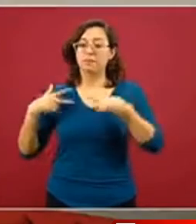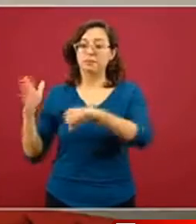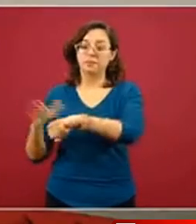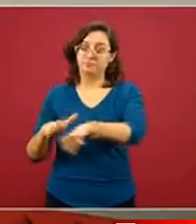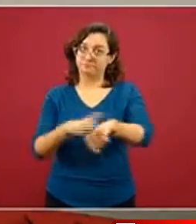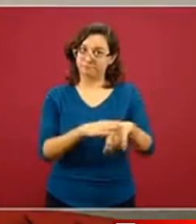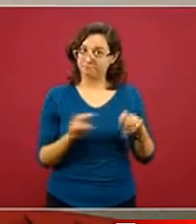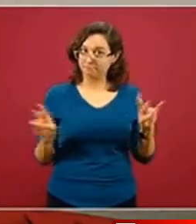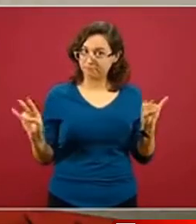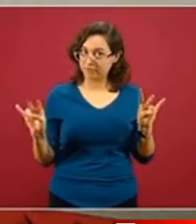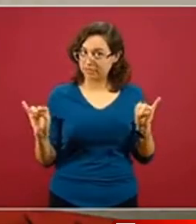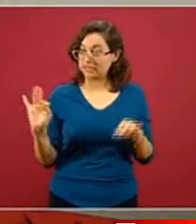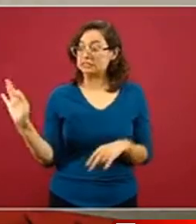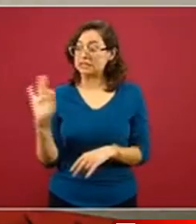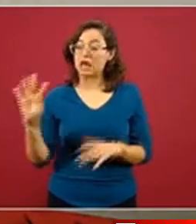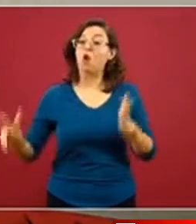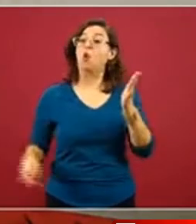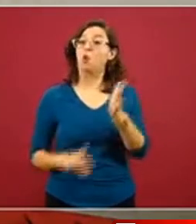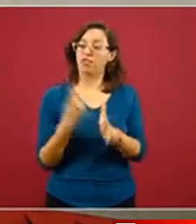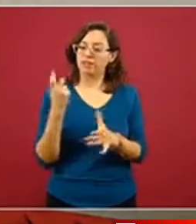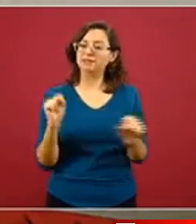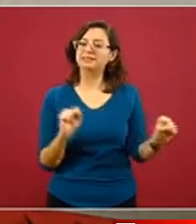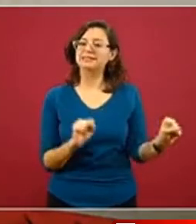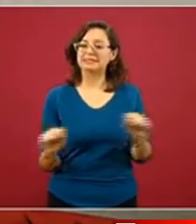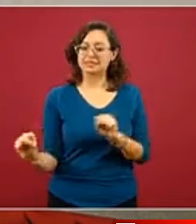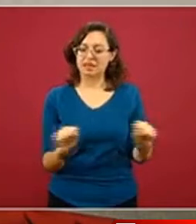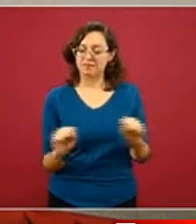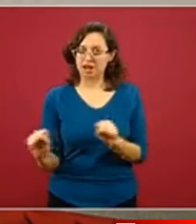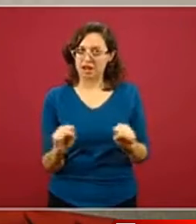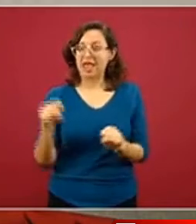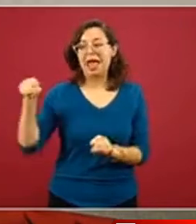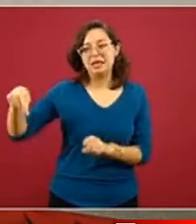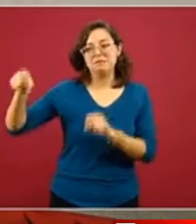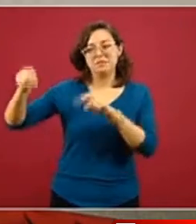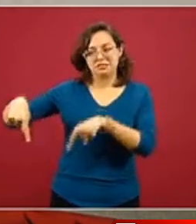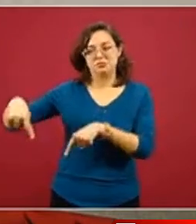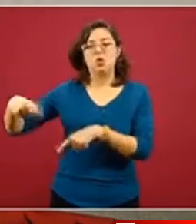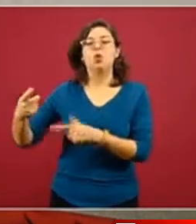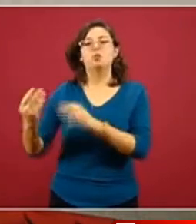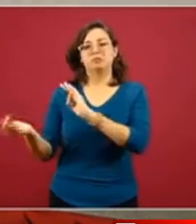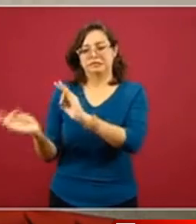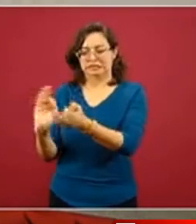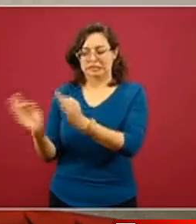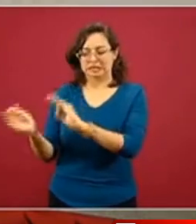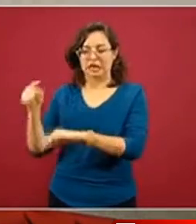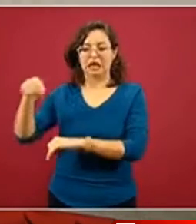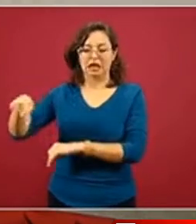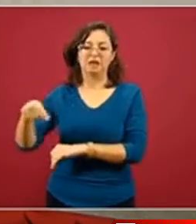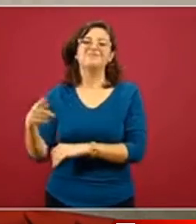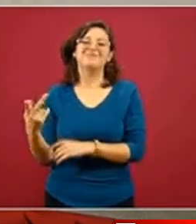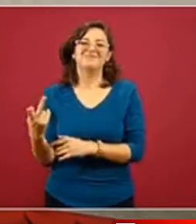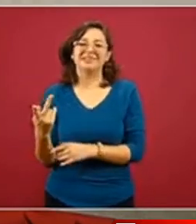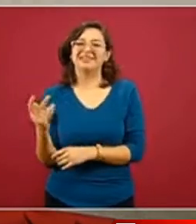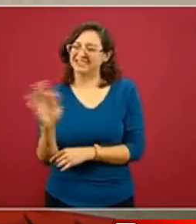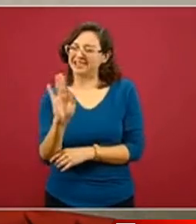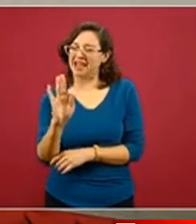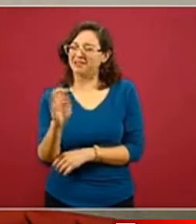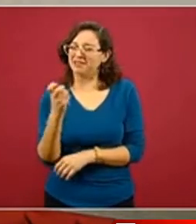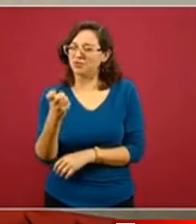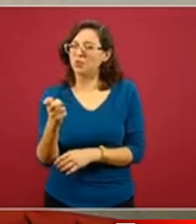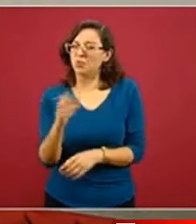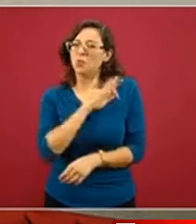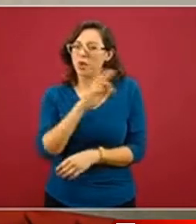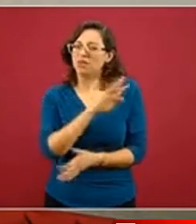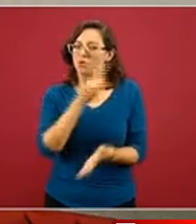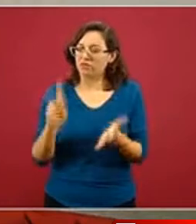estemos atentos a posibles réplicas, sobre todo en las localidades cercanas a donde fue el epicentro, que eso sí más bien podría causar